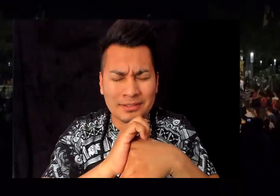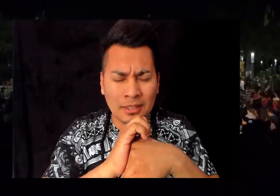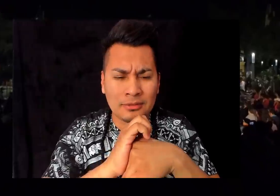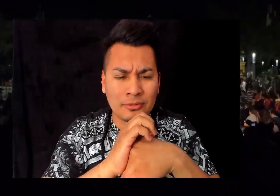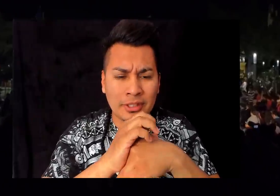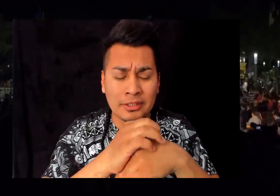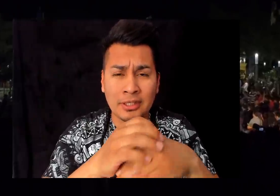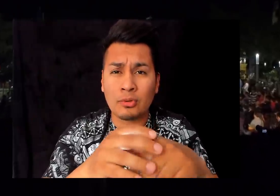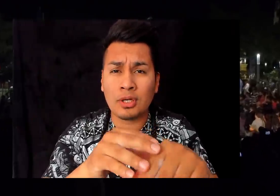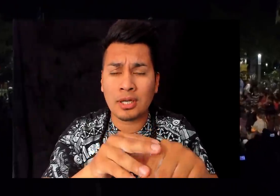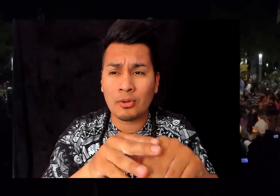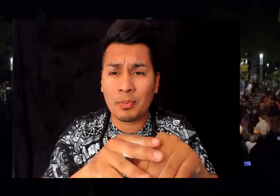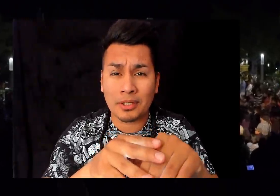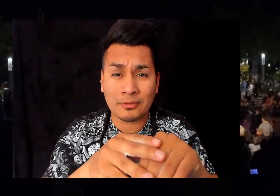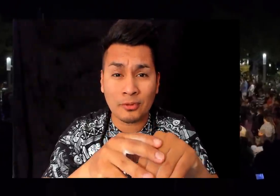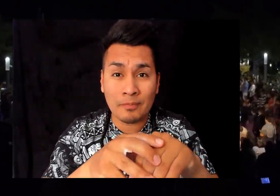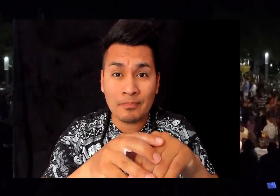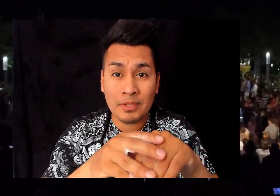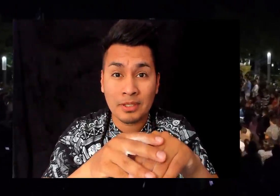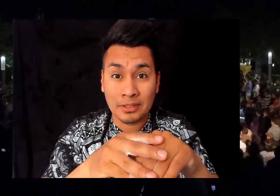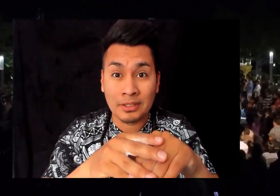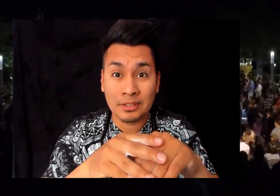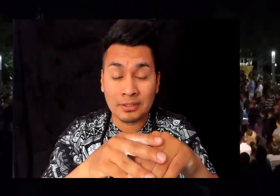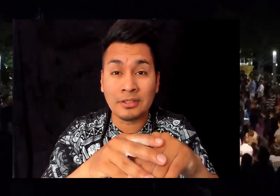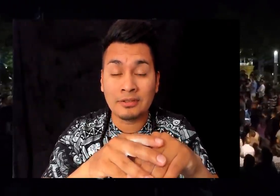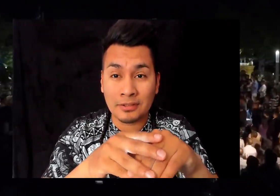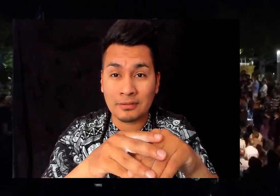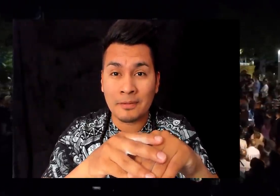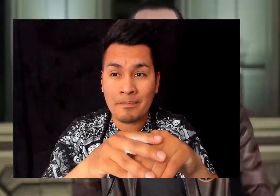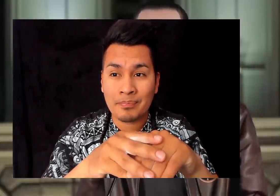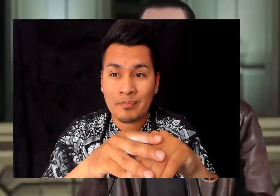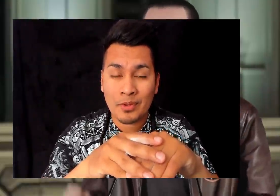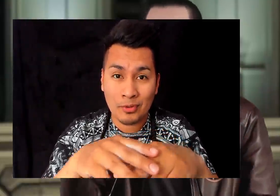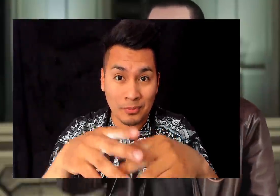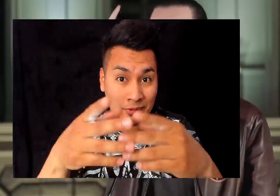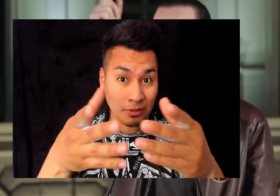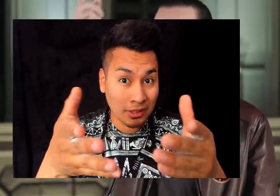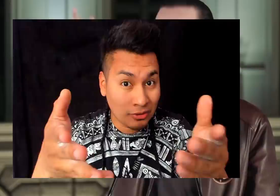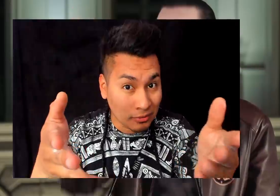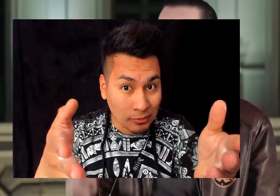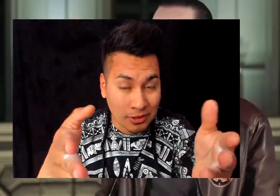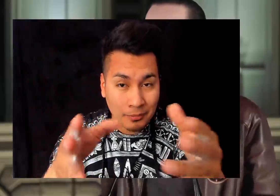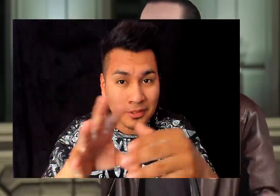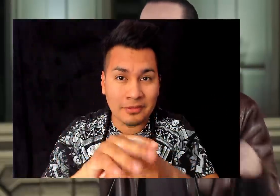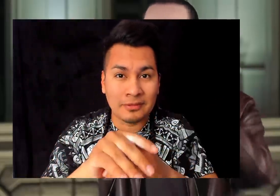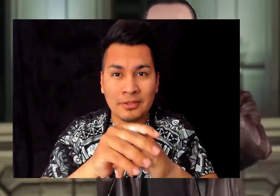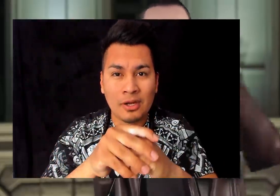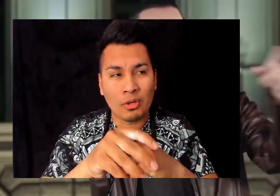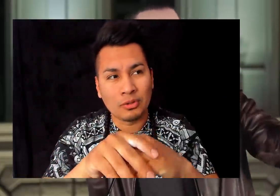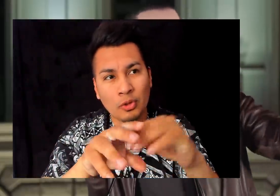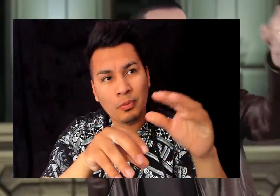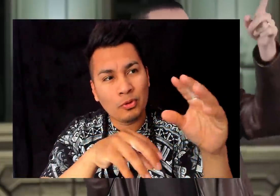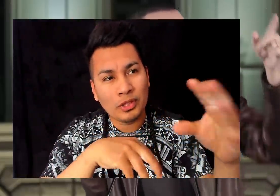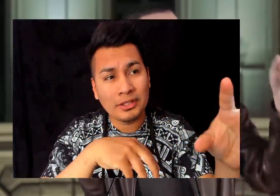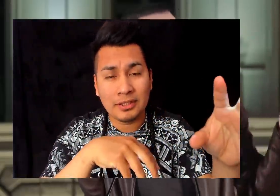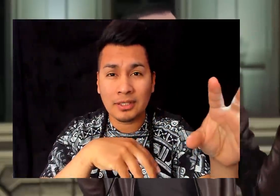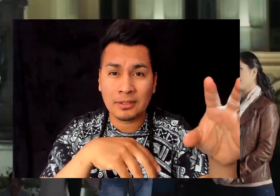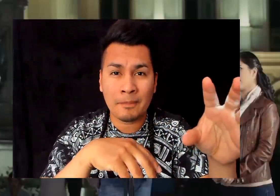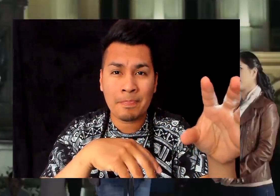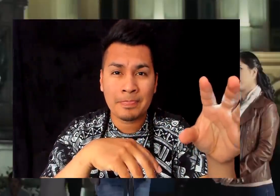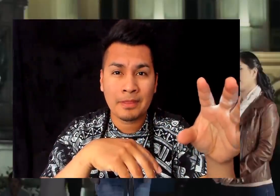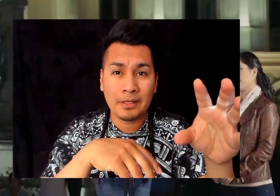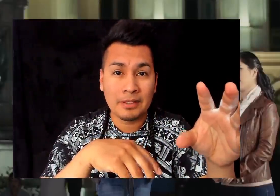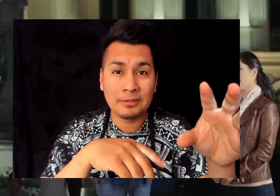ofender tanto que llegó a la comparación de TCS. Como se los he dicho muchas veces, cuando yo pongo una